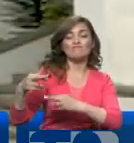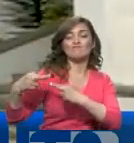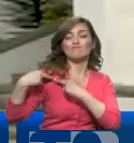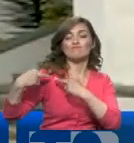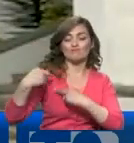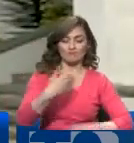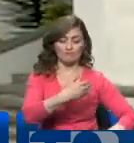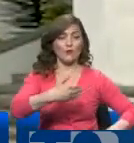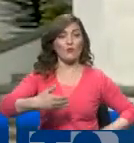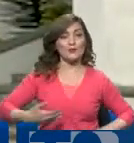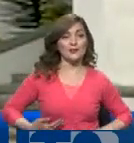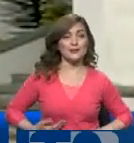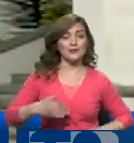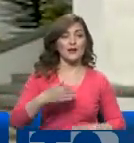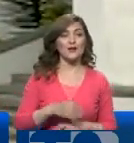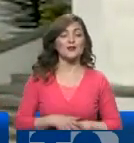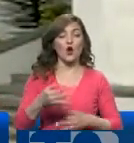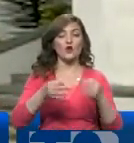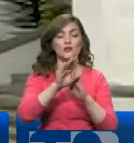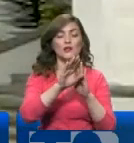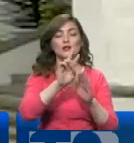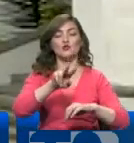el presidente o presidenta de la Corte